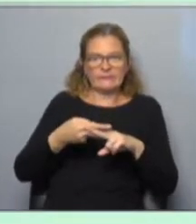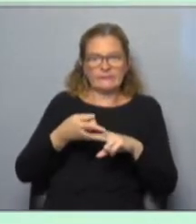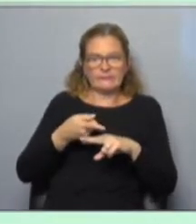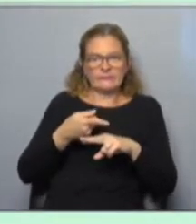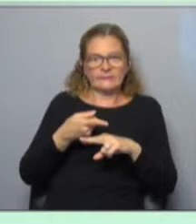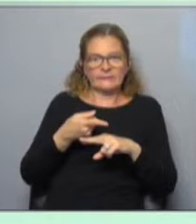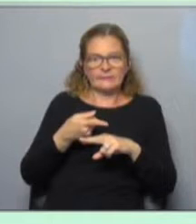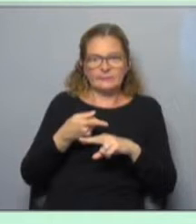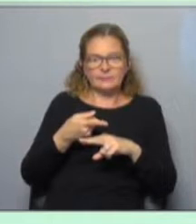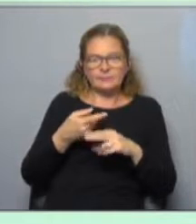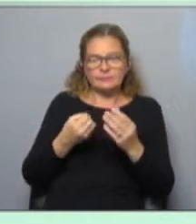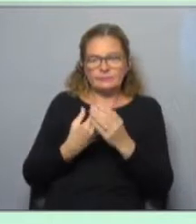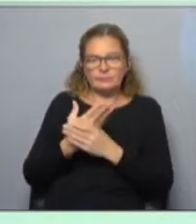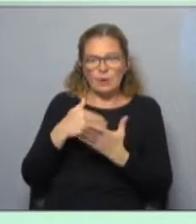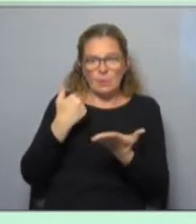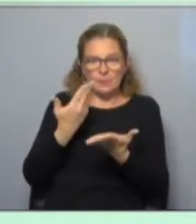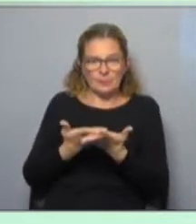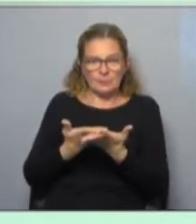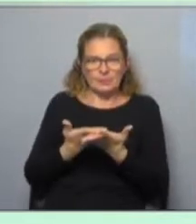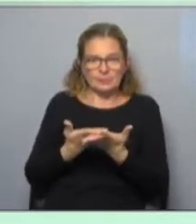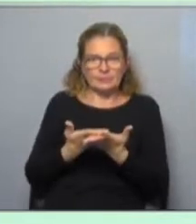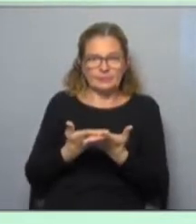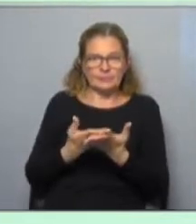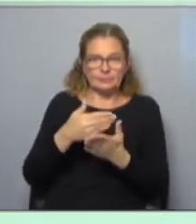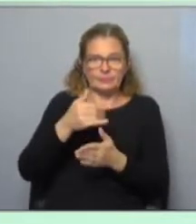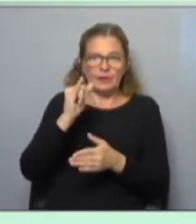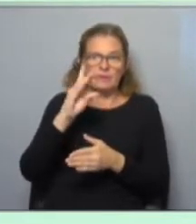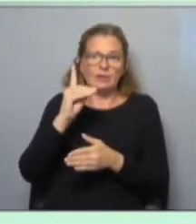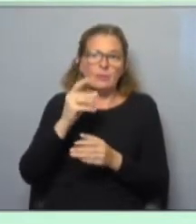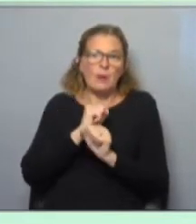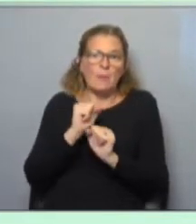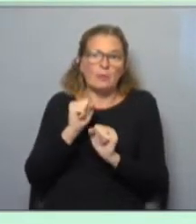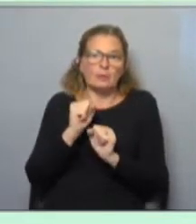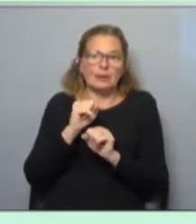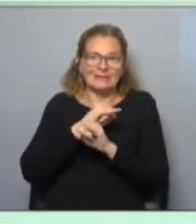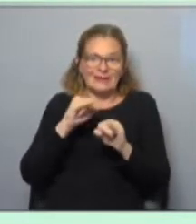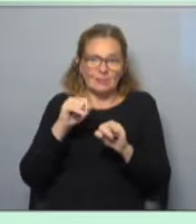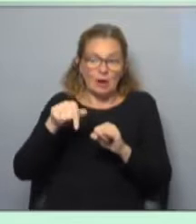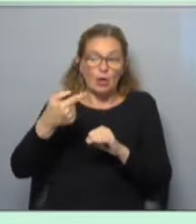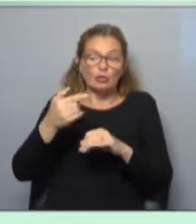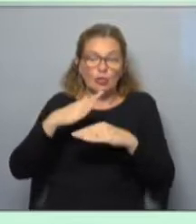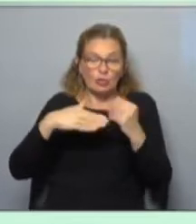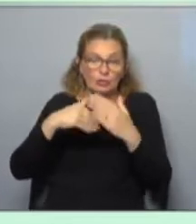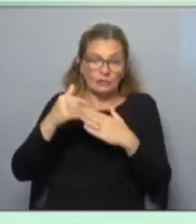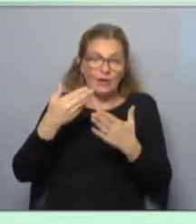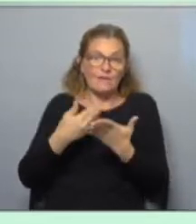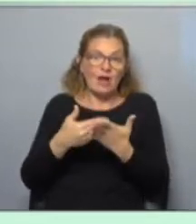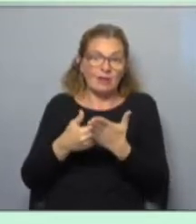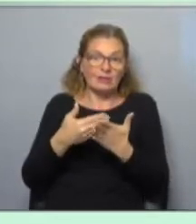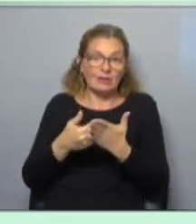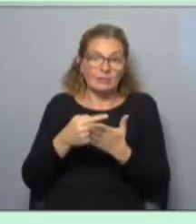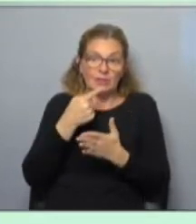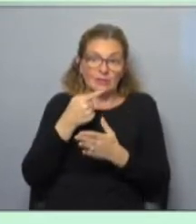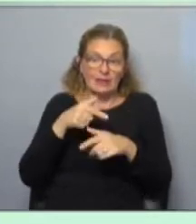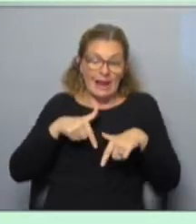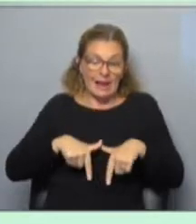con una nueva propuesta al BID para poder terminar el resto de las obras. Que, bueno, como decía bien